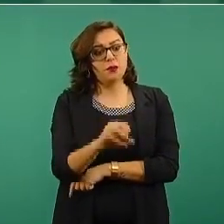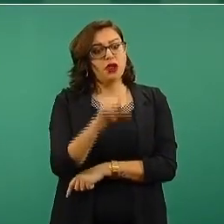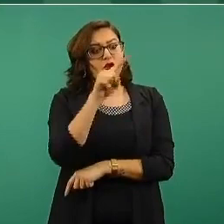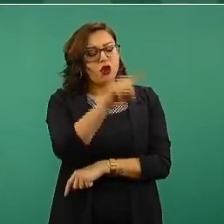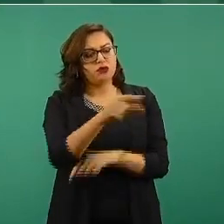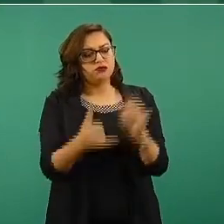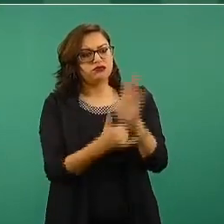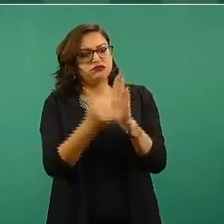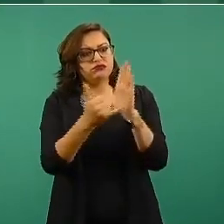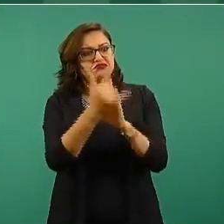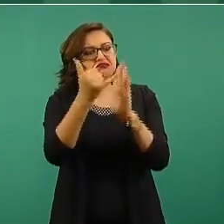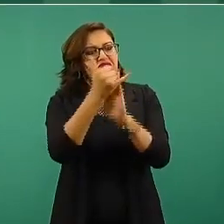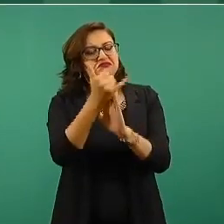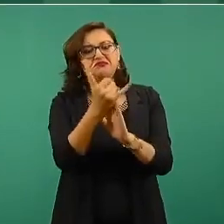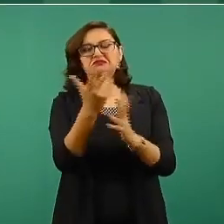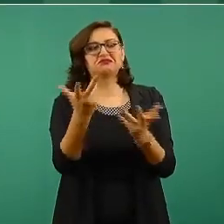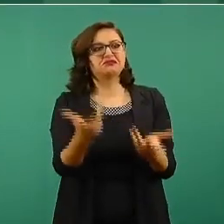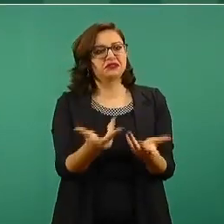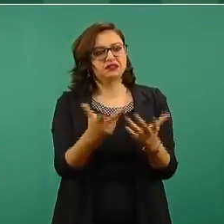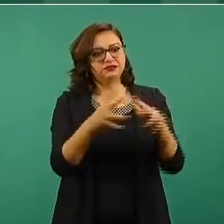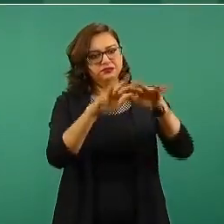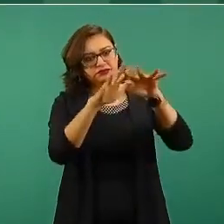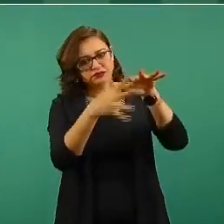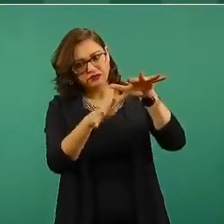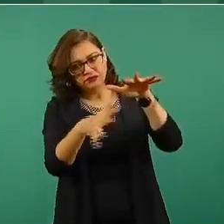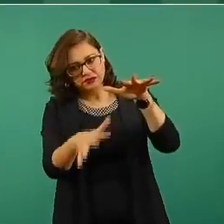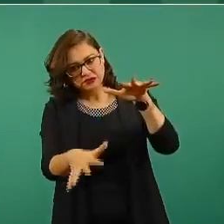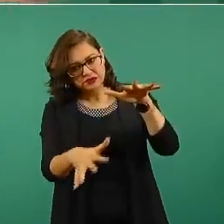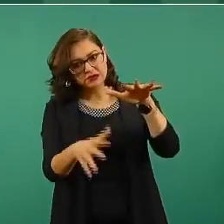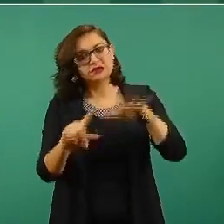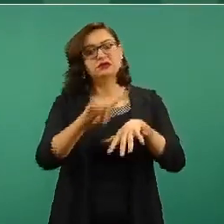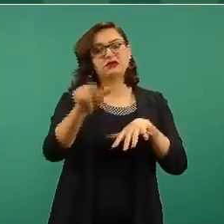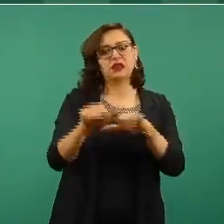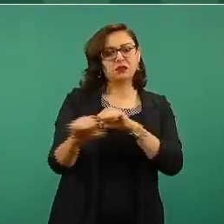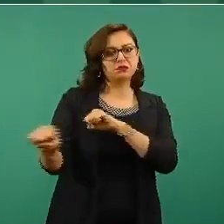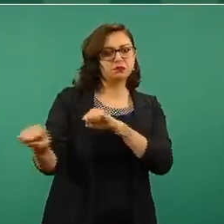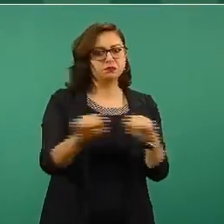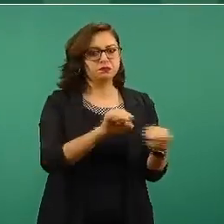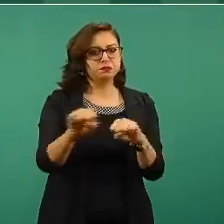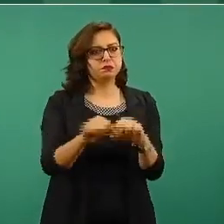una barranca y con el temblor se quebró. Entonces ya